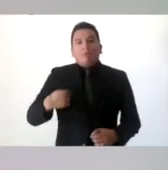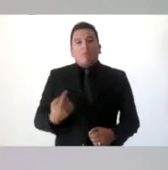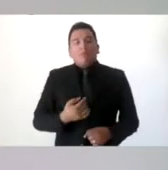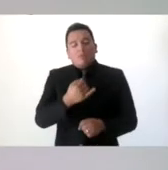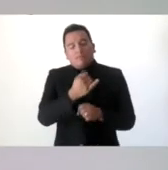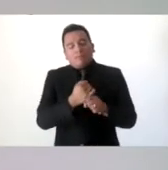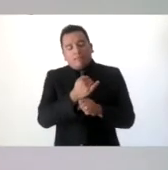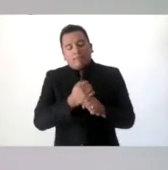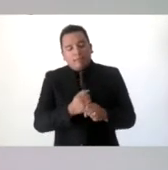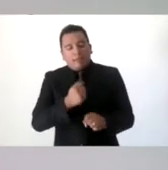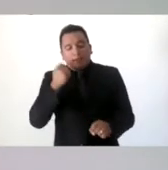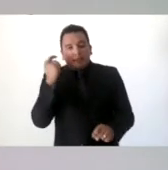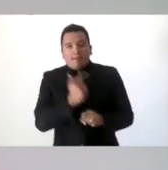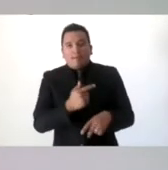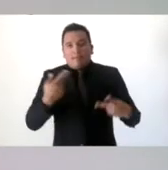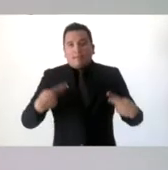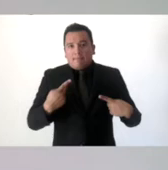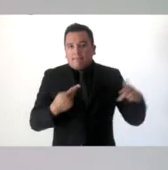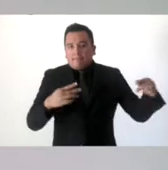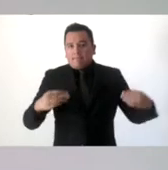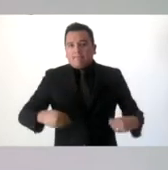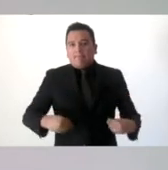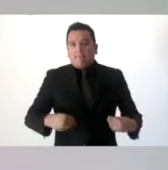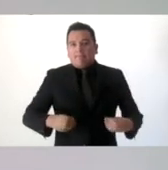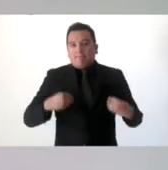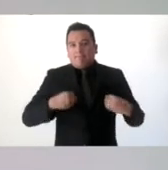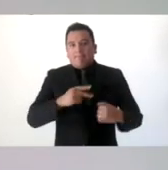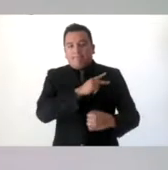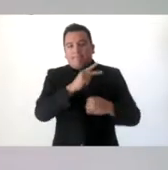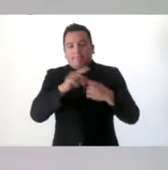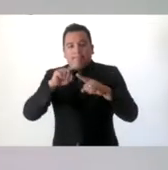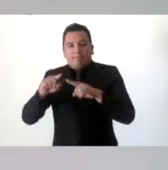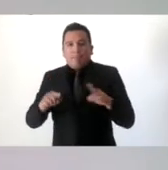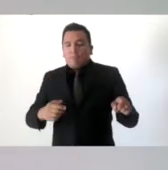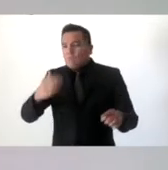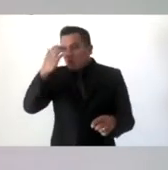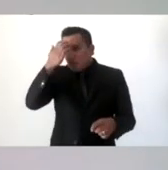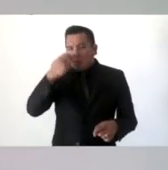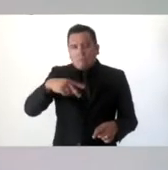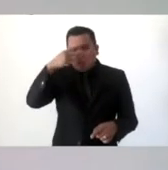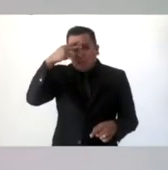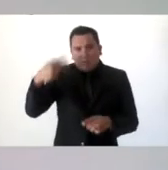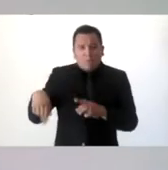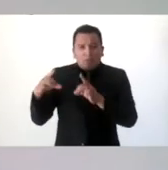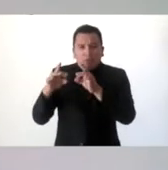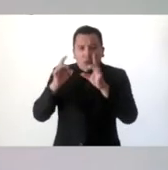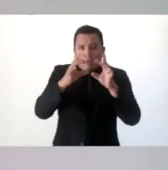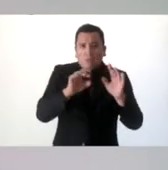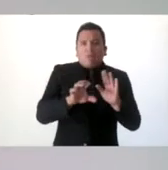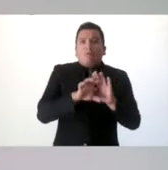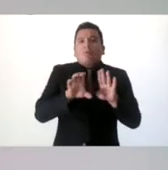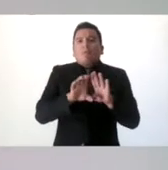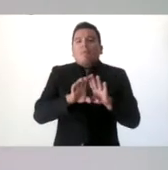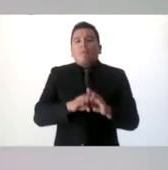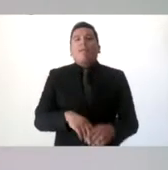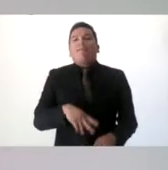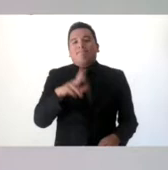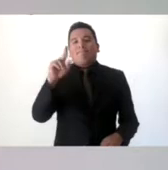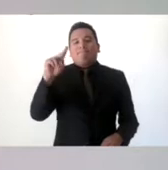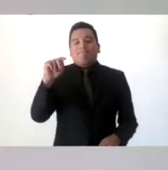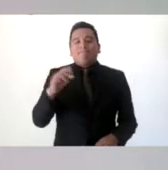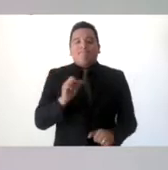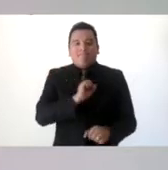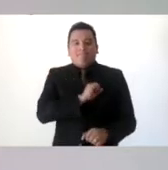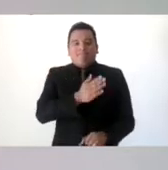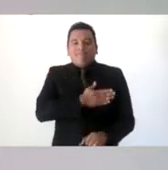que muchos paisanos estaban informados de lo que pasa en México, reciben las noticias mediante los canales de hispanos de allá en Estados